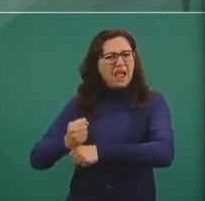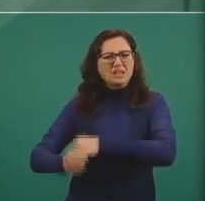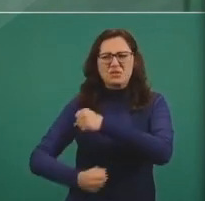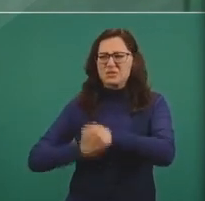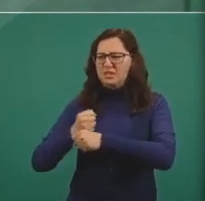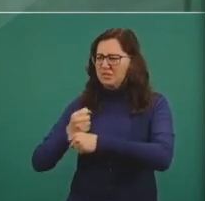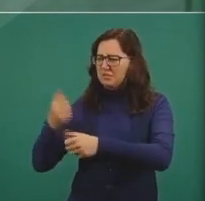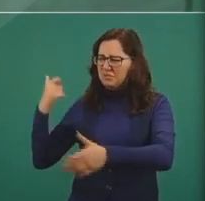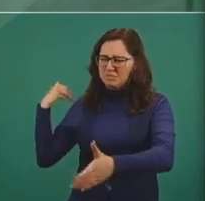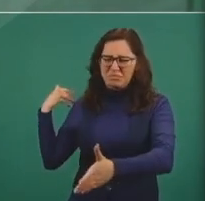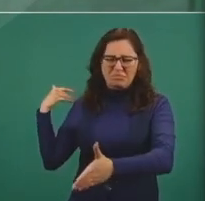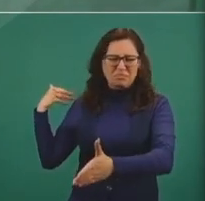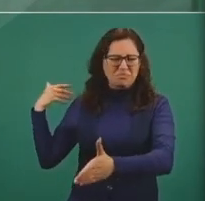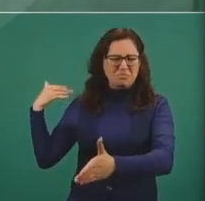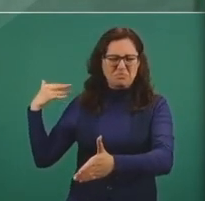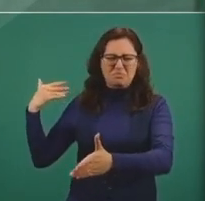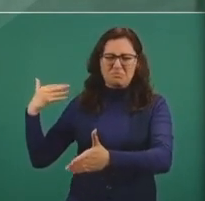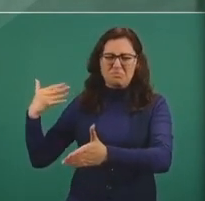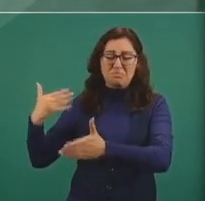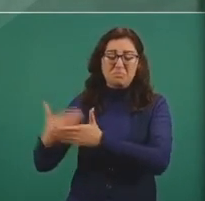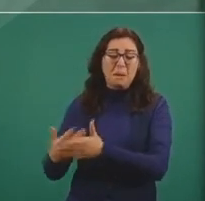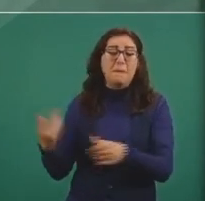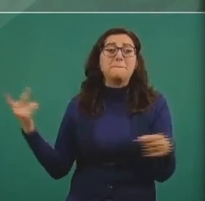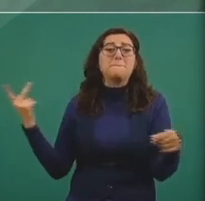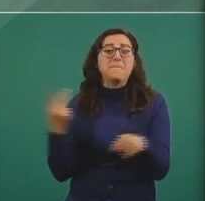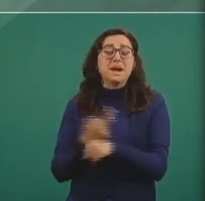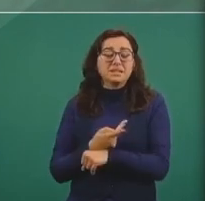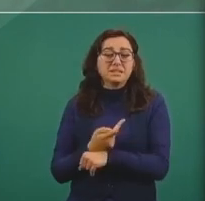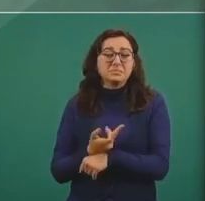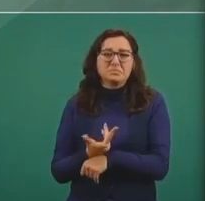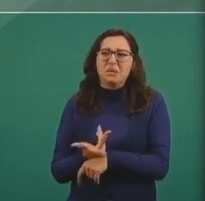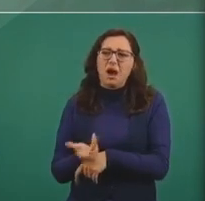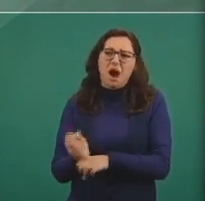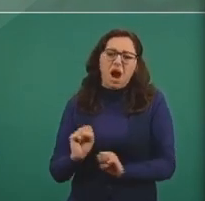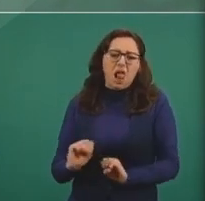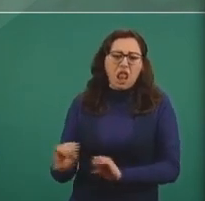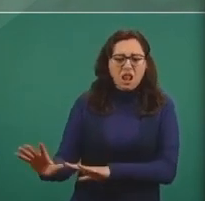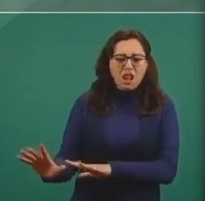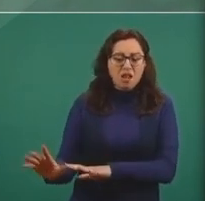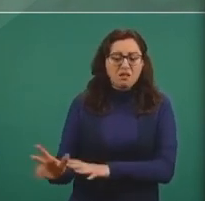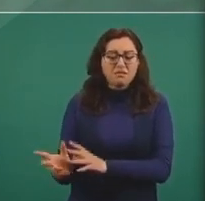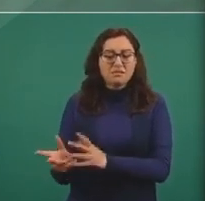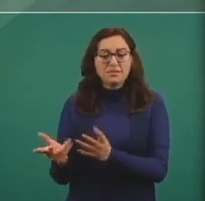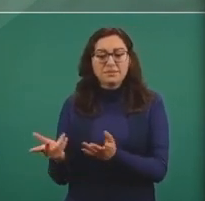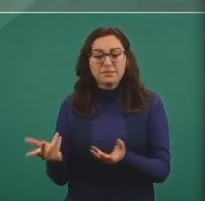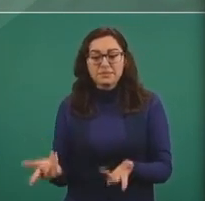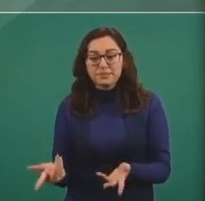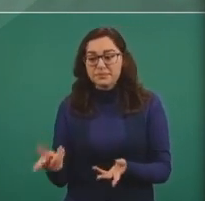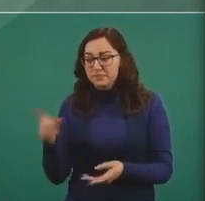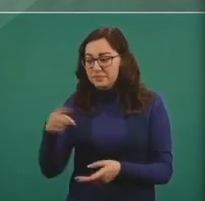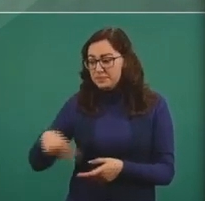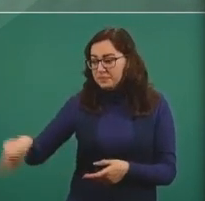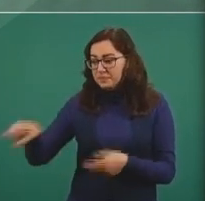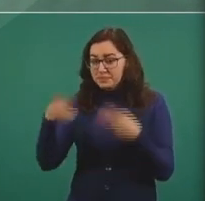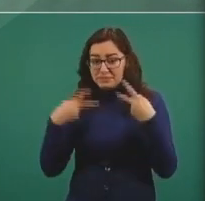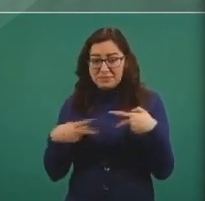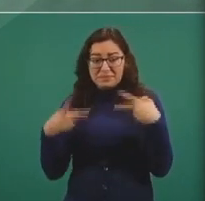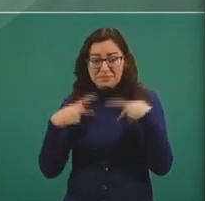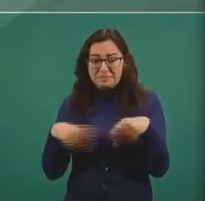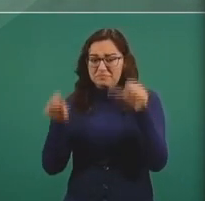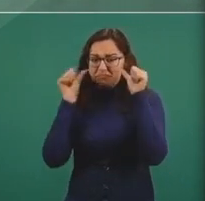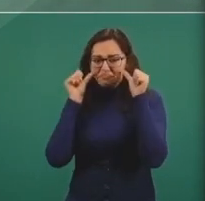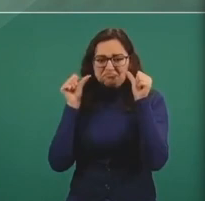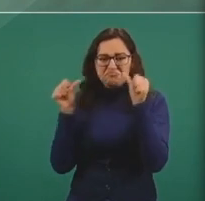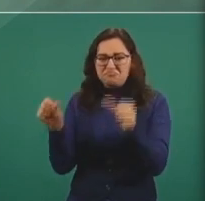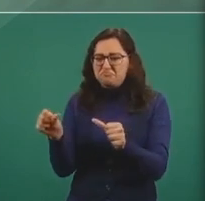pero también en el reinicio de las brigadas realizadas por la Comisión Estatal y Nacional de Búsqueda de Personas a petición de los colectivos de familias de